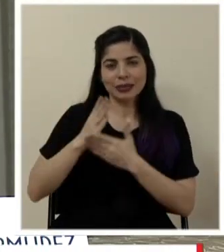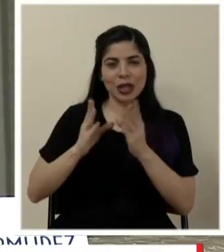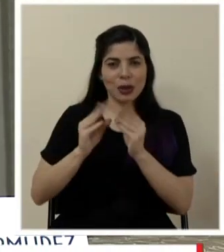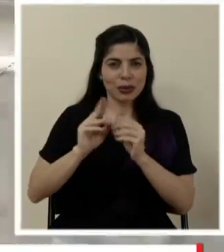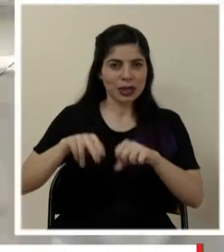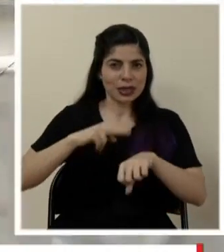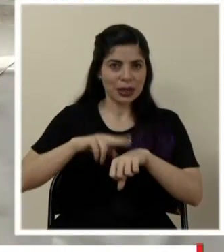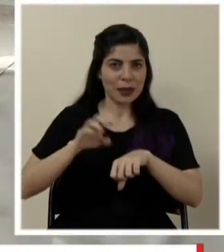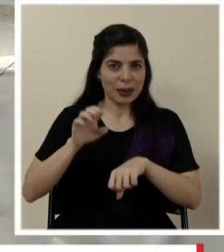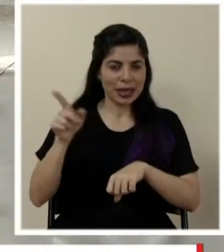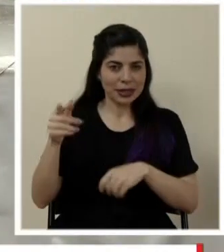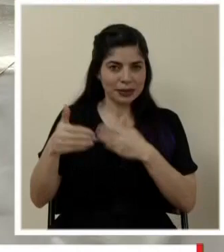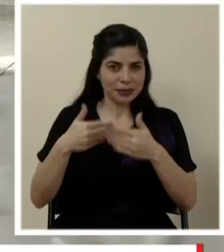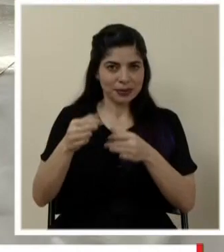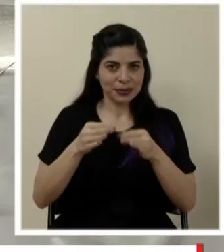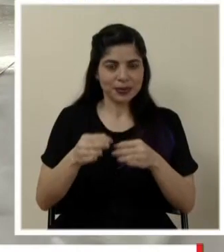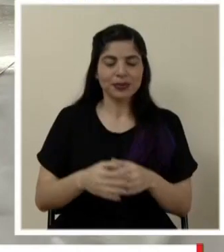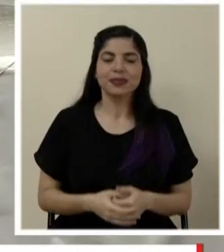de Emergencias.